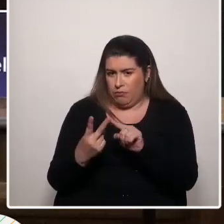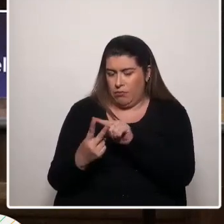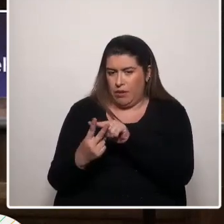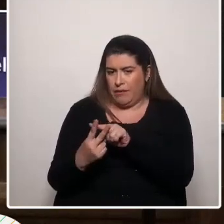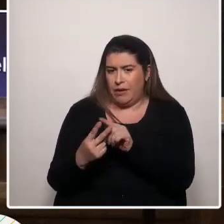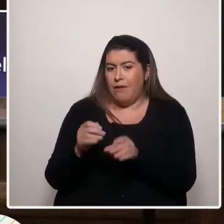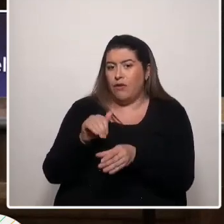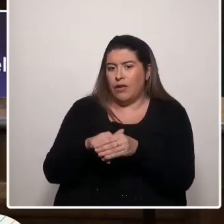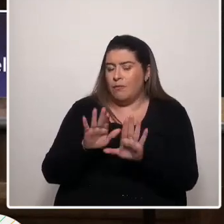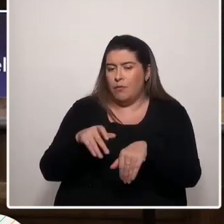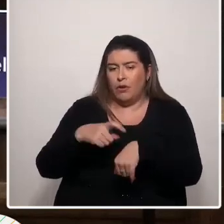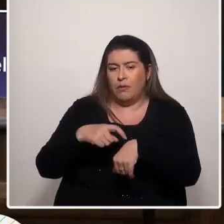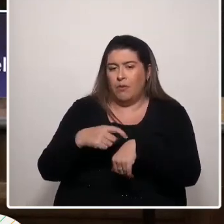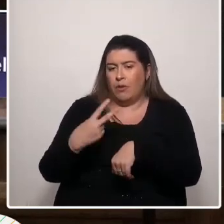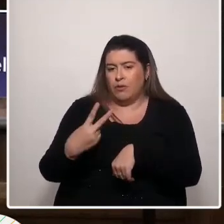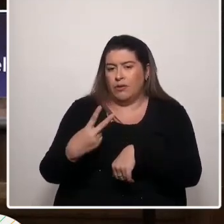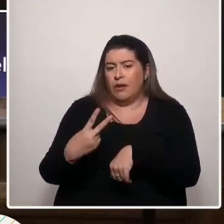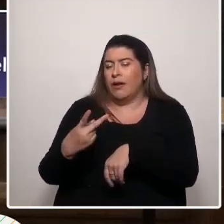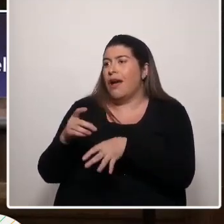Y agradezco también su